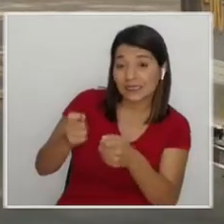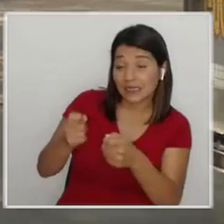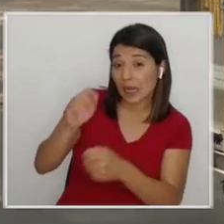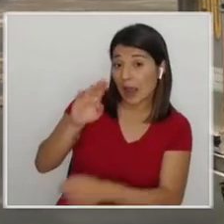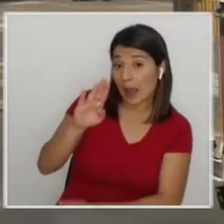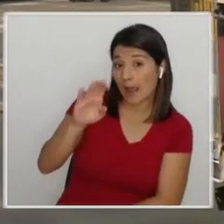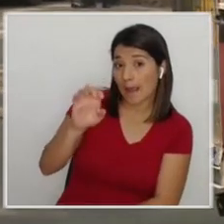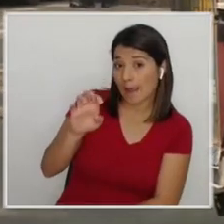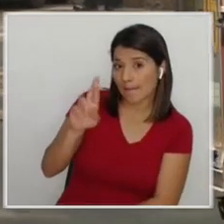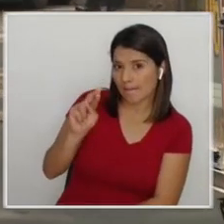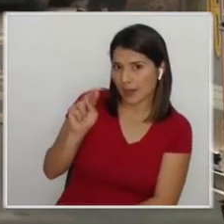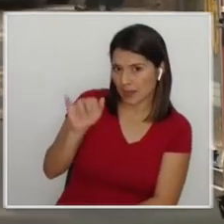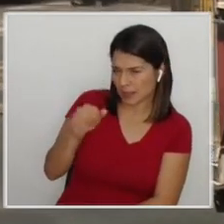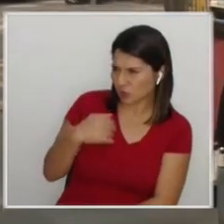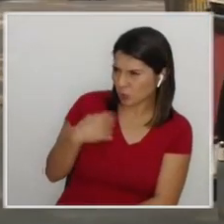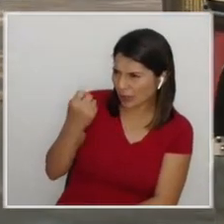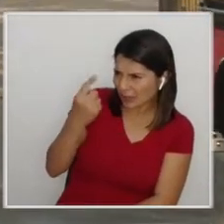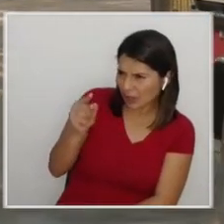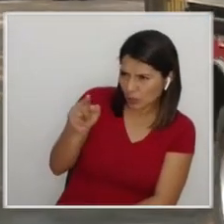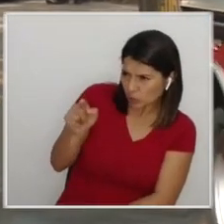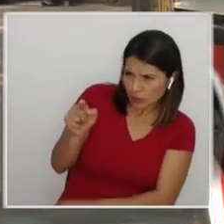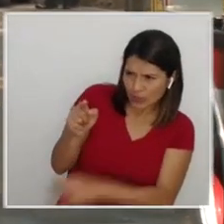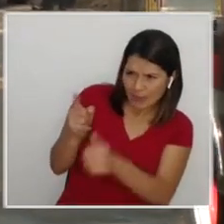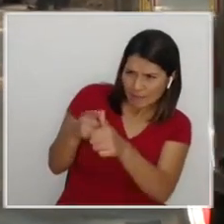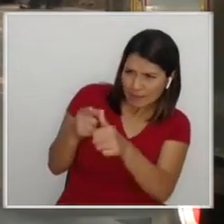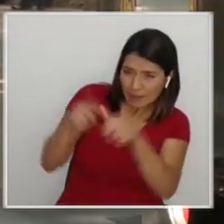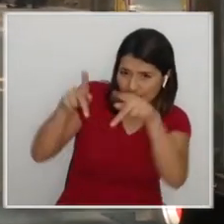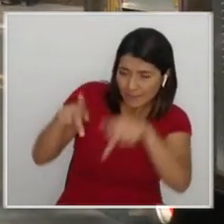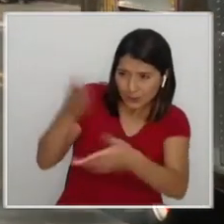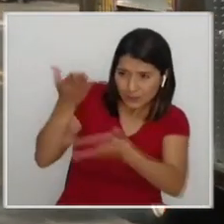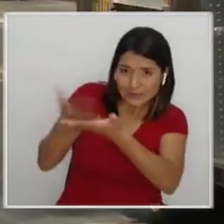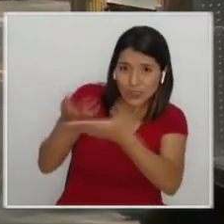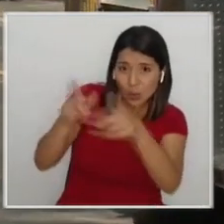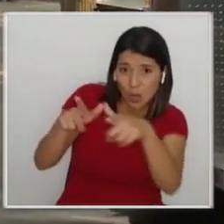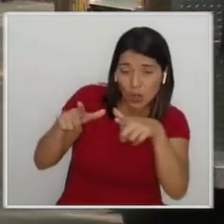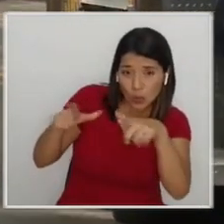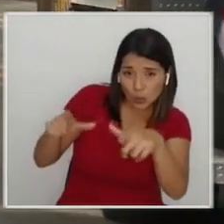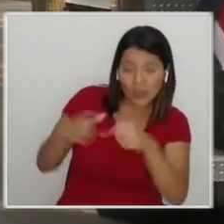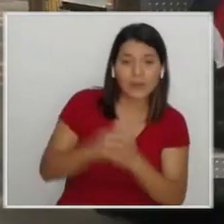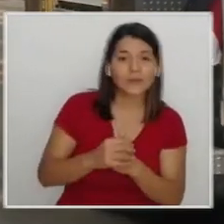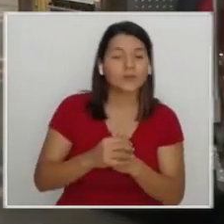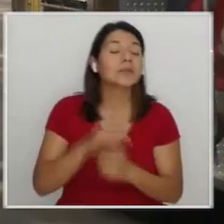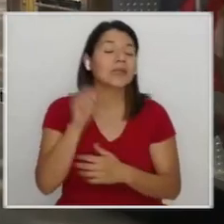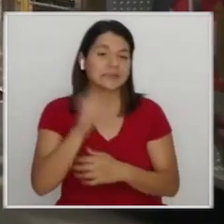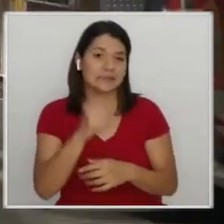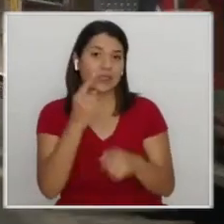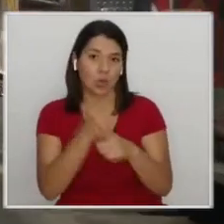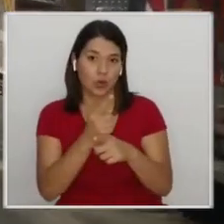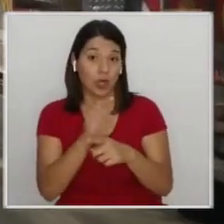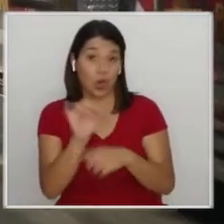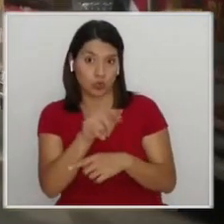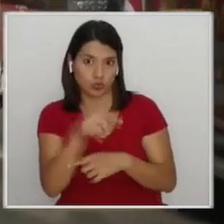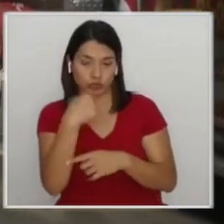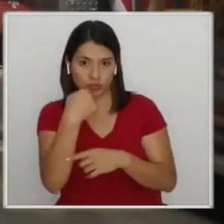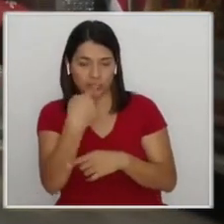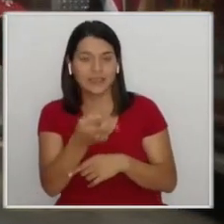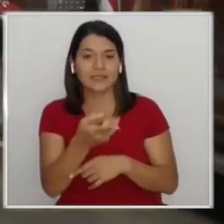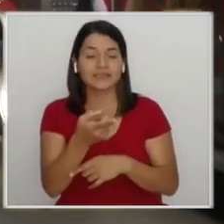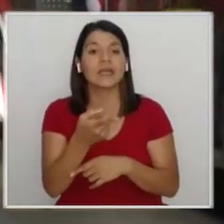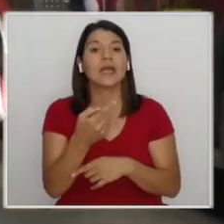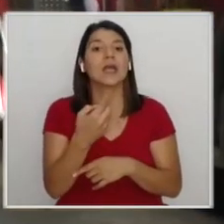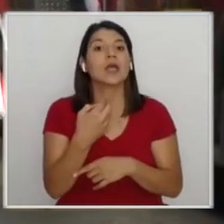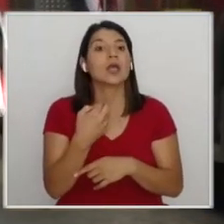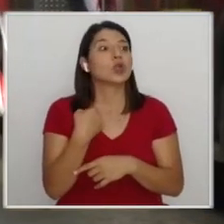de las primeras personas en llegar al lugar de los hechos. Sí, correcto. Como usted bien lo dice, fuimos los primeros en